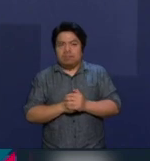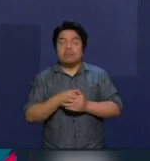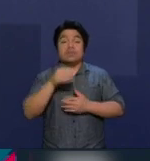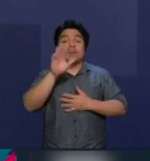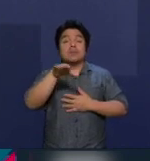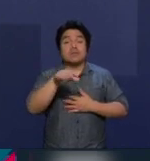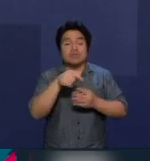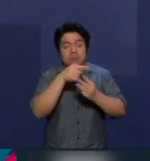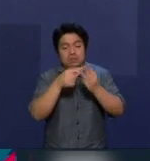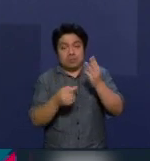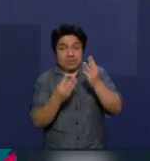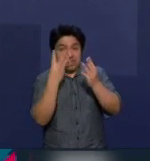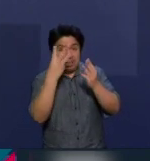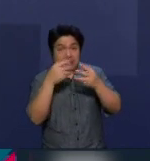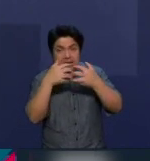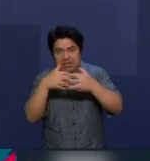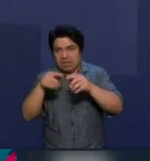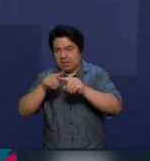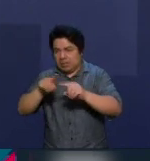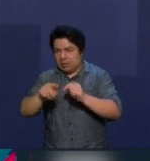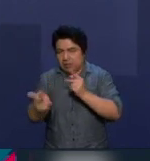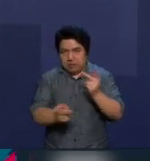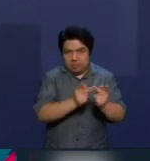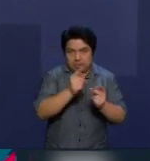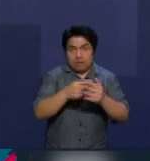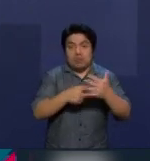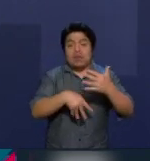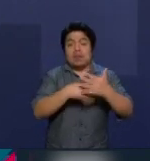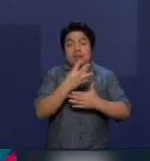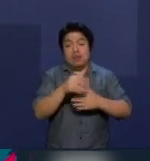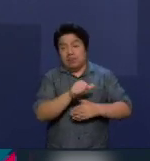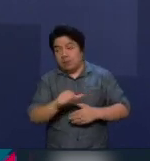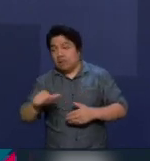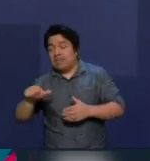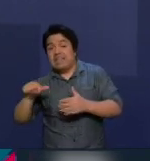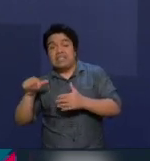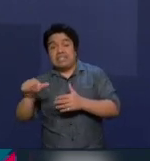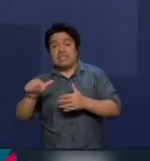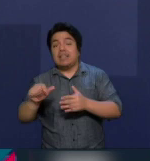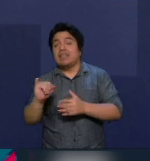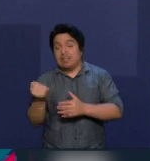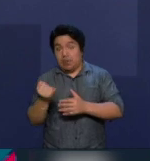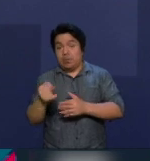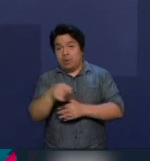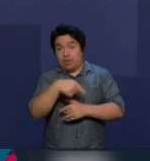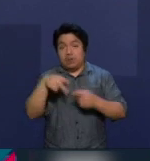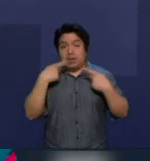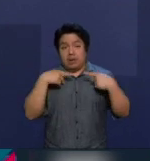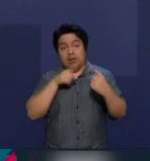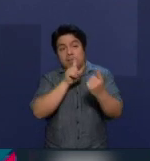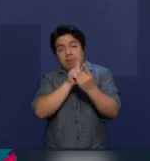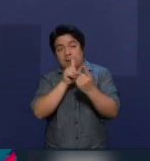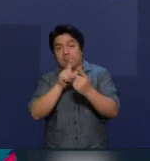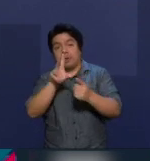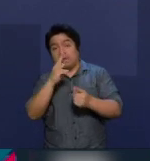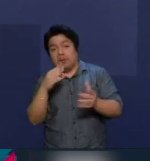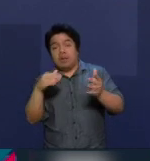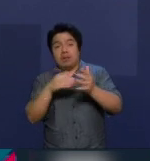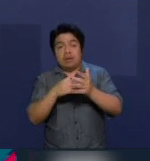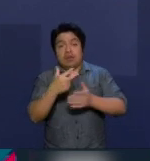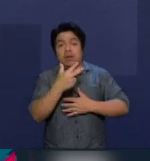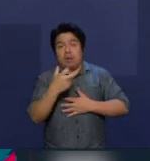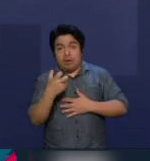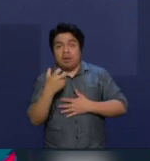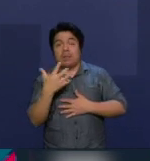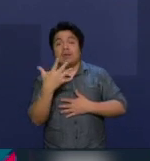Fueron 3 encuestadoras las encargadas de realizar entre el 14 y el 16 de junio esta consulta a una muestra de